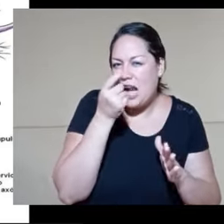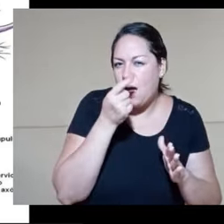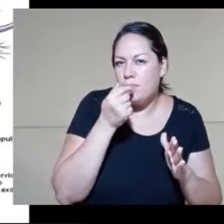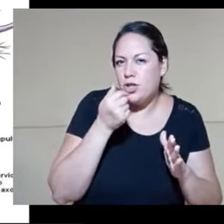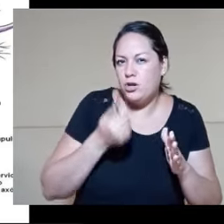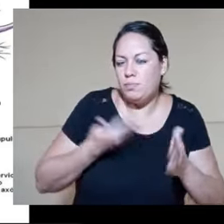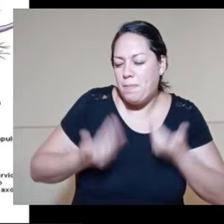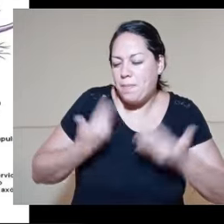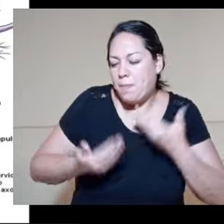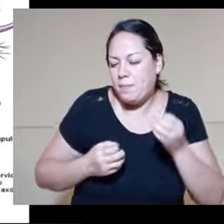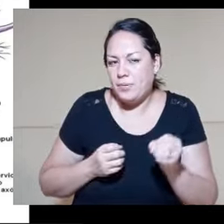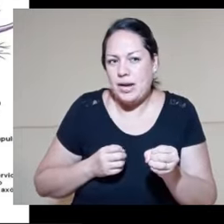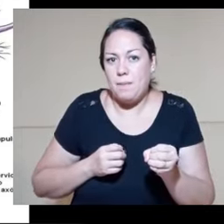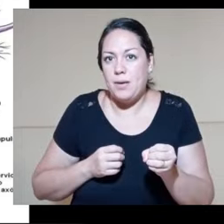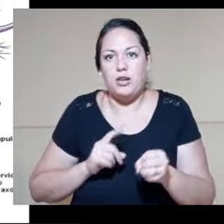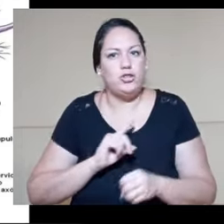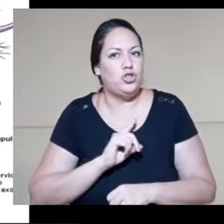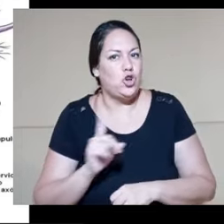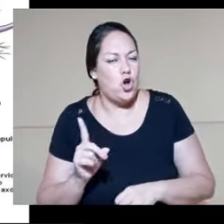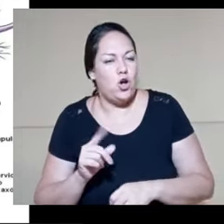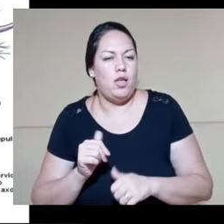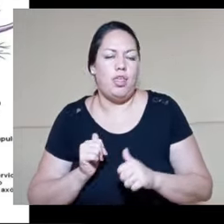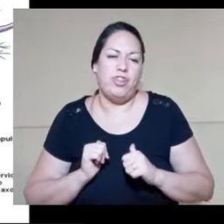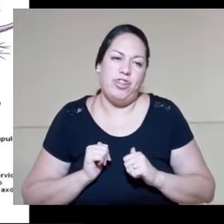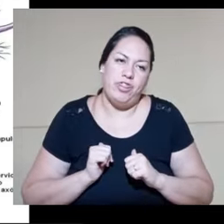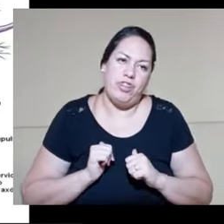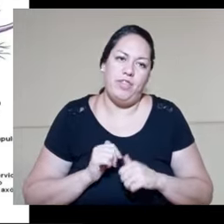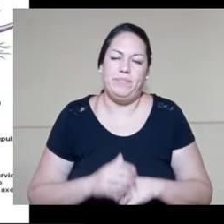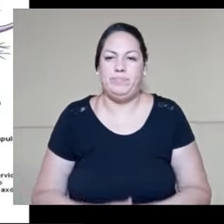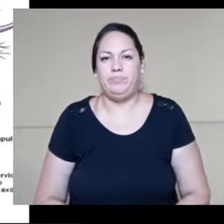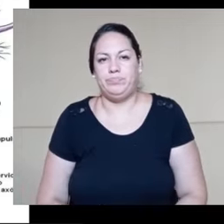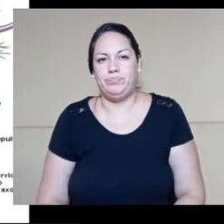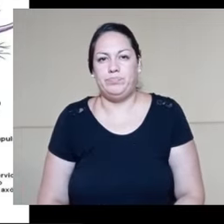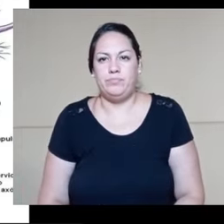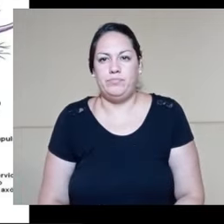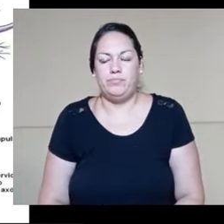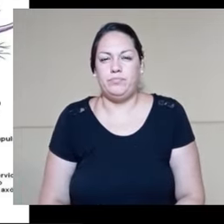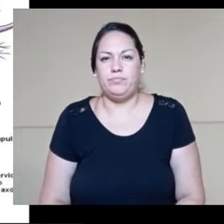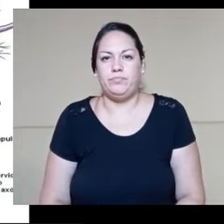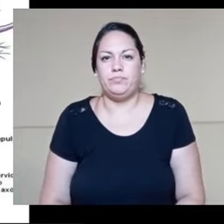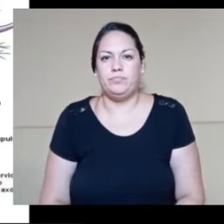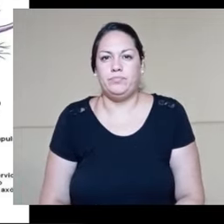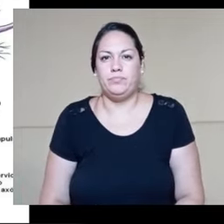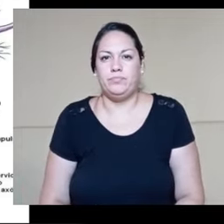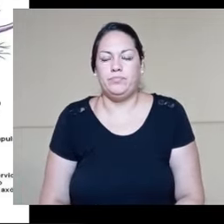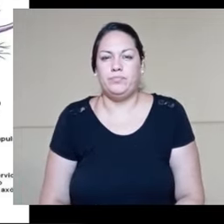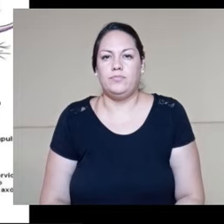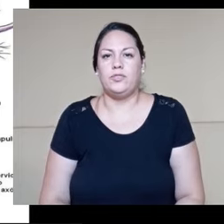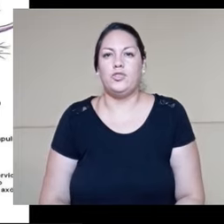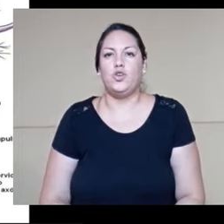enlentecido. Entonces no se recupera tan rápido. Por eso a veces el diabético se destruye el pie y no se da cuenta.